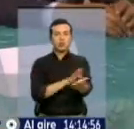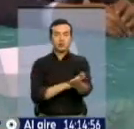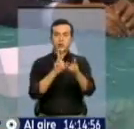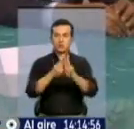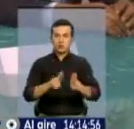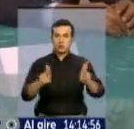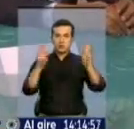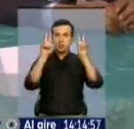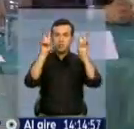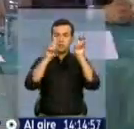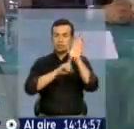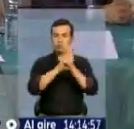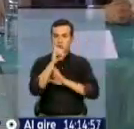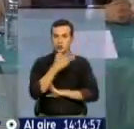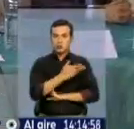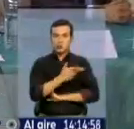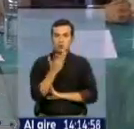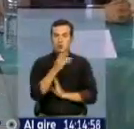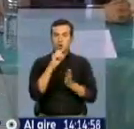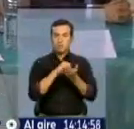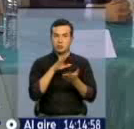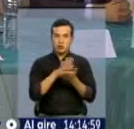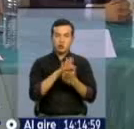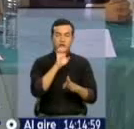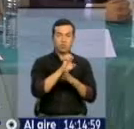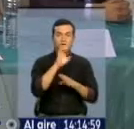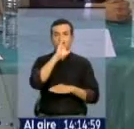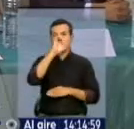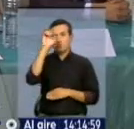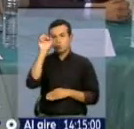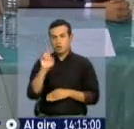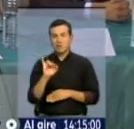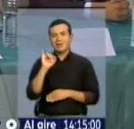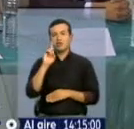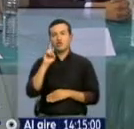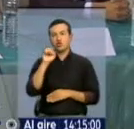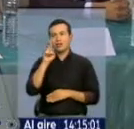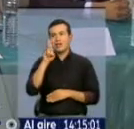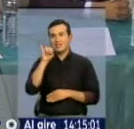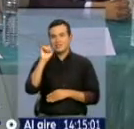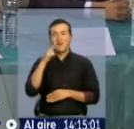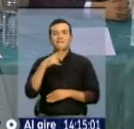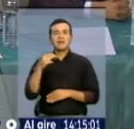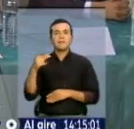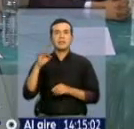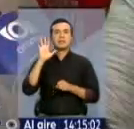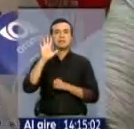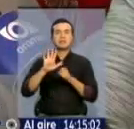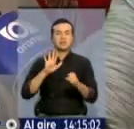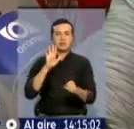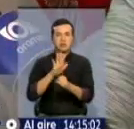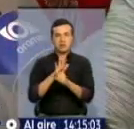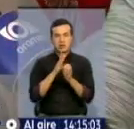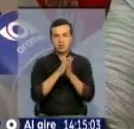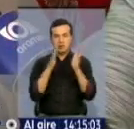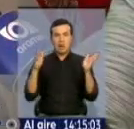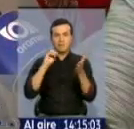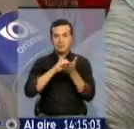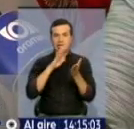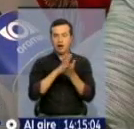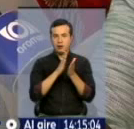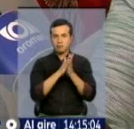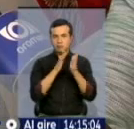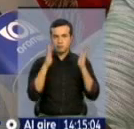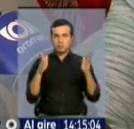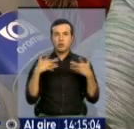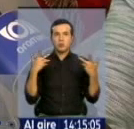Naciones Unidas para el Desarrollo, que será aplicado en Ecuador, Costa Rica, Indonesia y Filipinas por 5 años. ¿Cómo trabajar